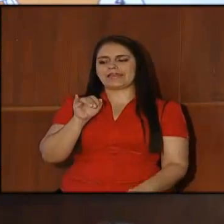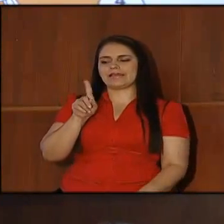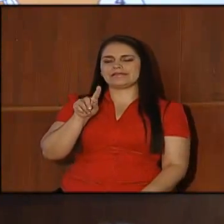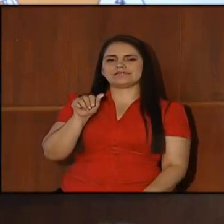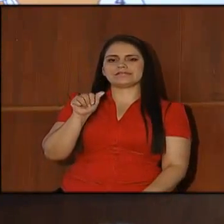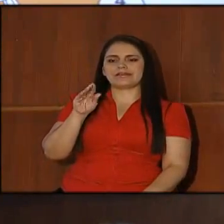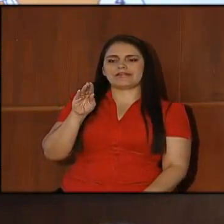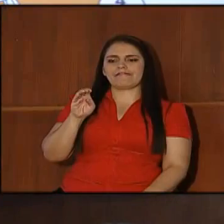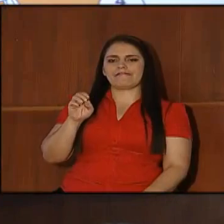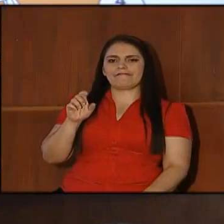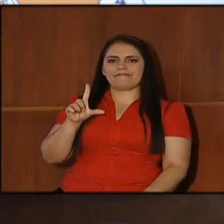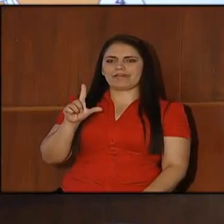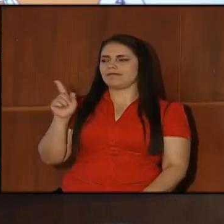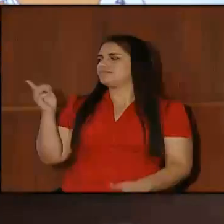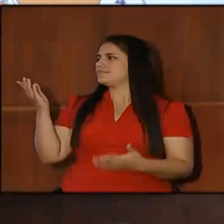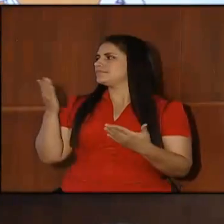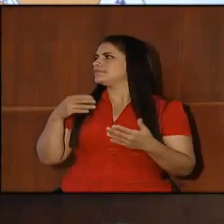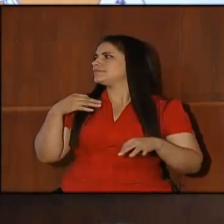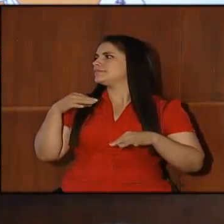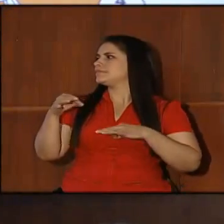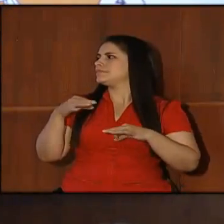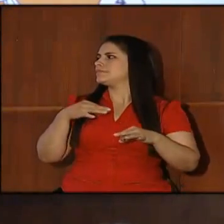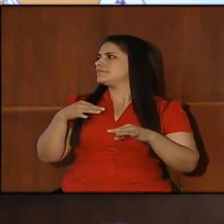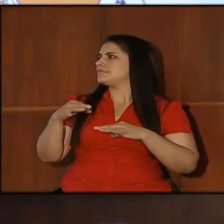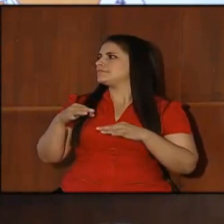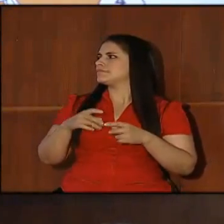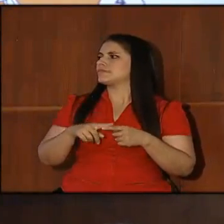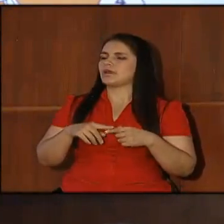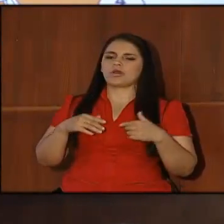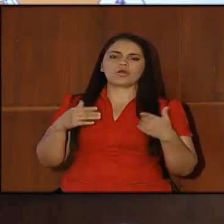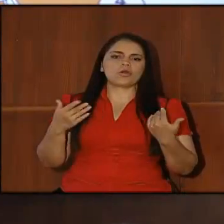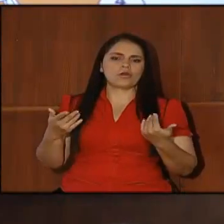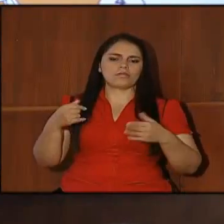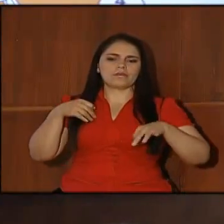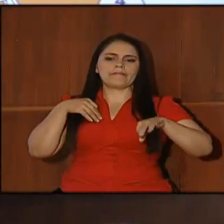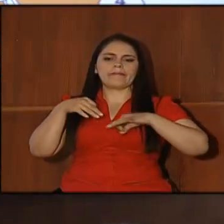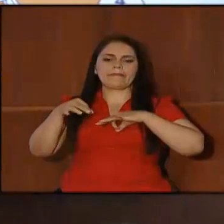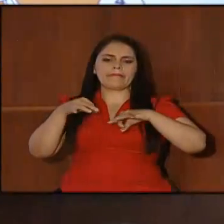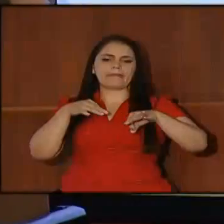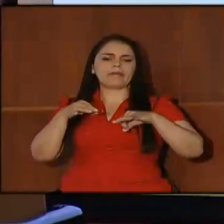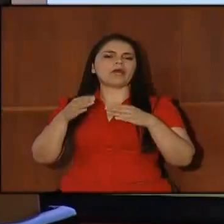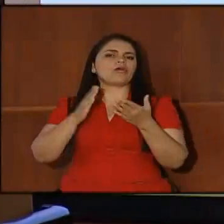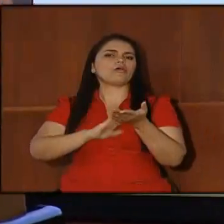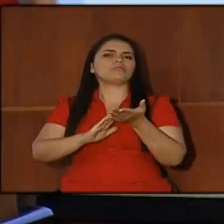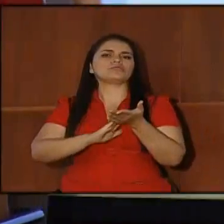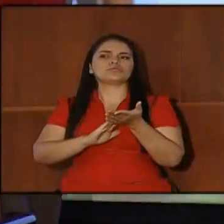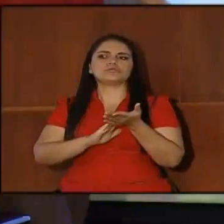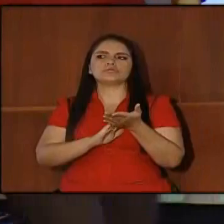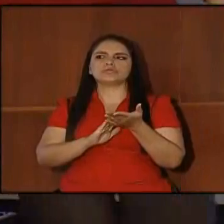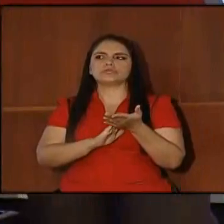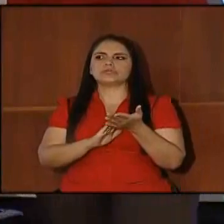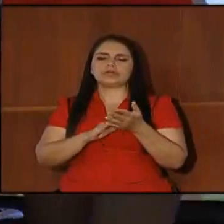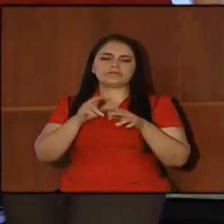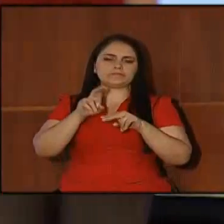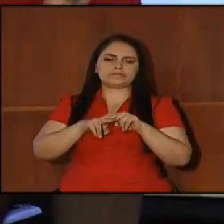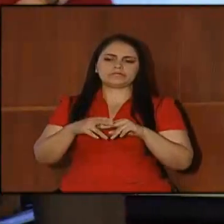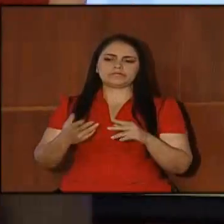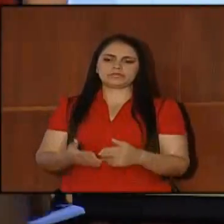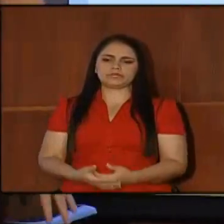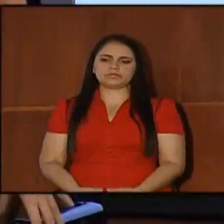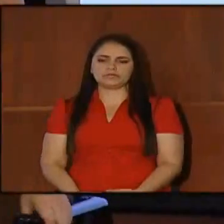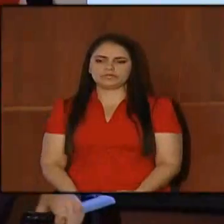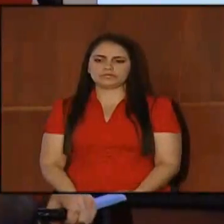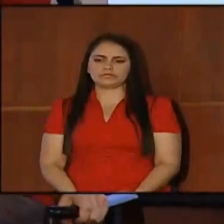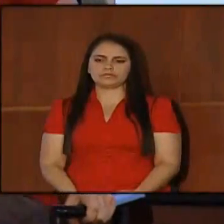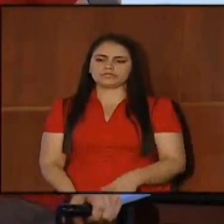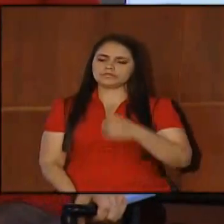para que veamos qué recomendaciones o qué precauciones tenemos que tener para poder sentar a un paciente en silla.